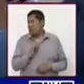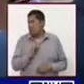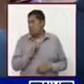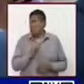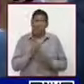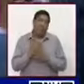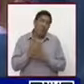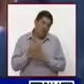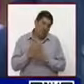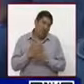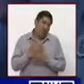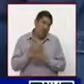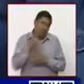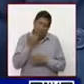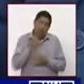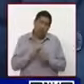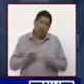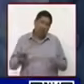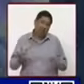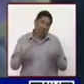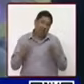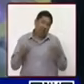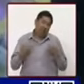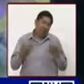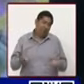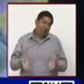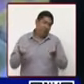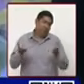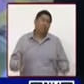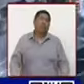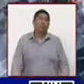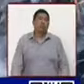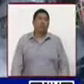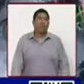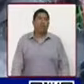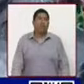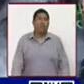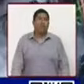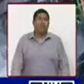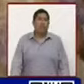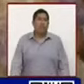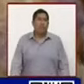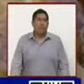se comparte, ¿no? Es más que todo para los niños, para los jóvenes.